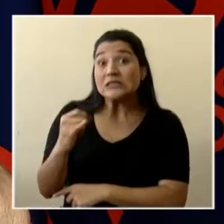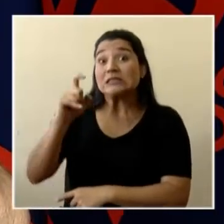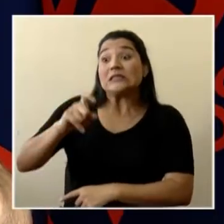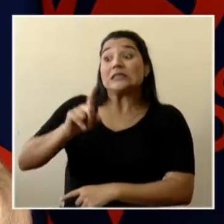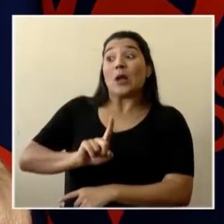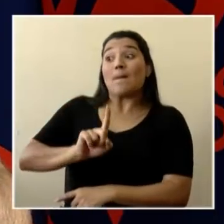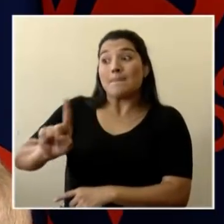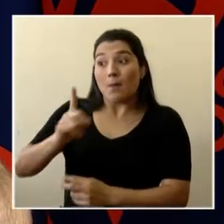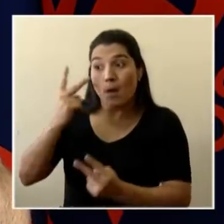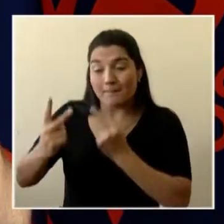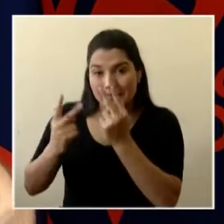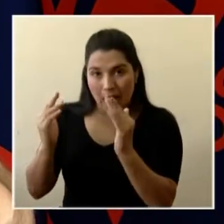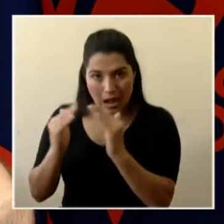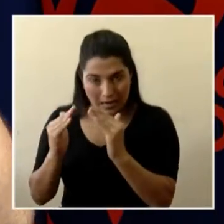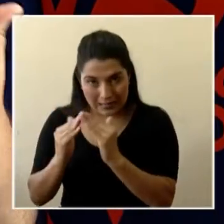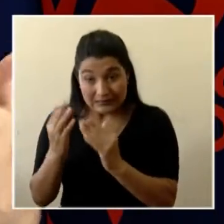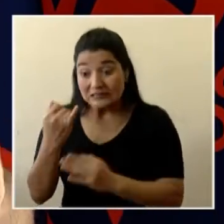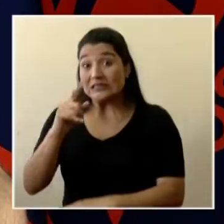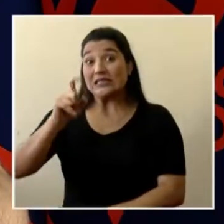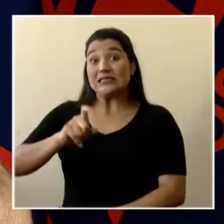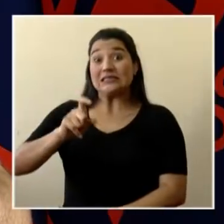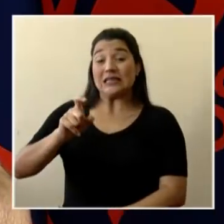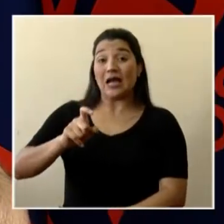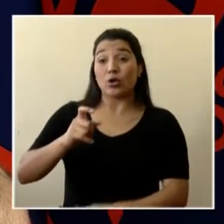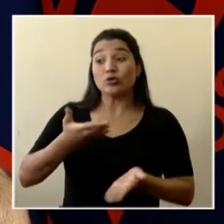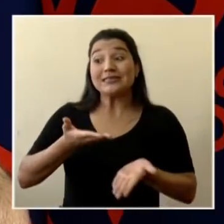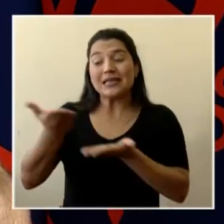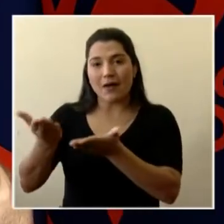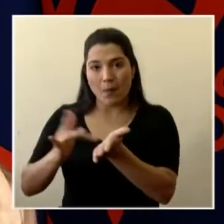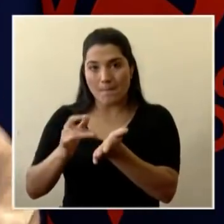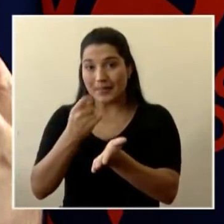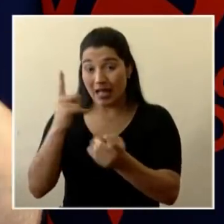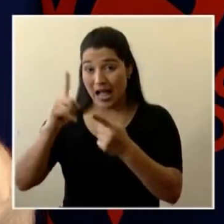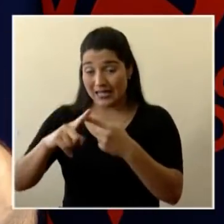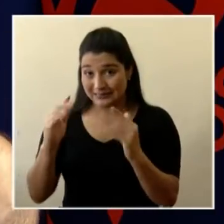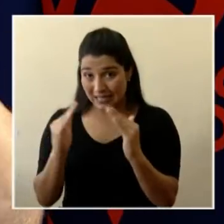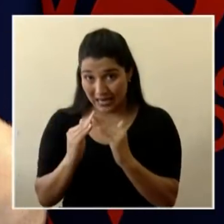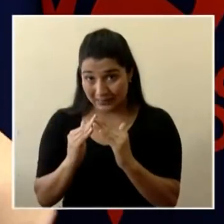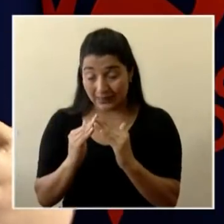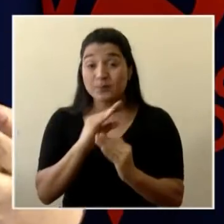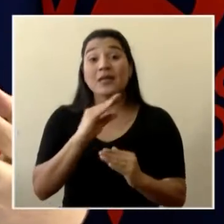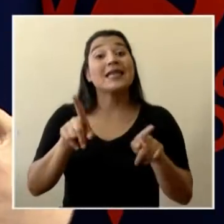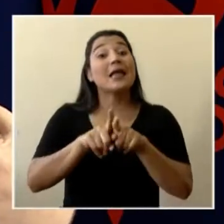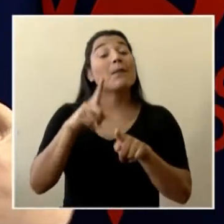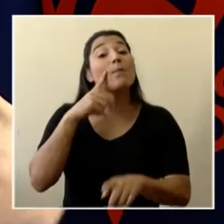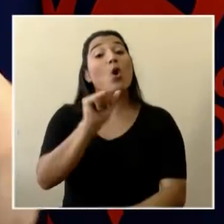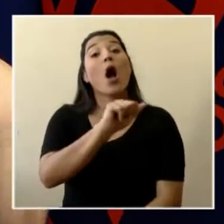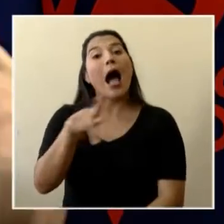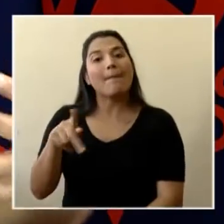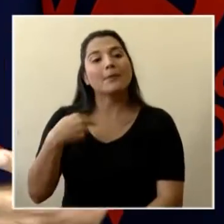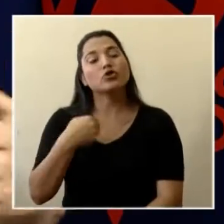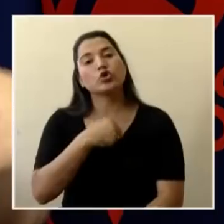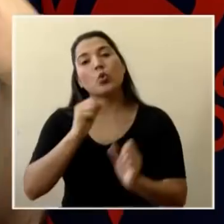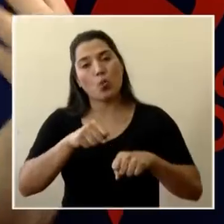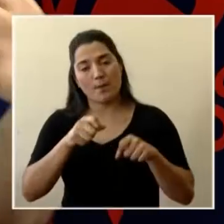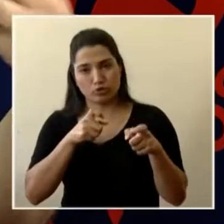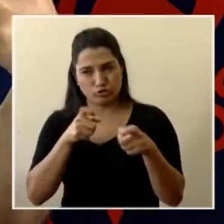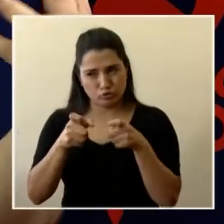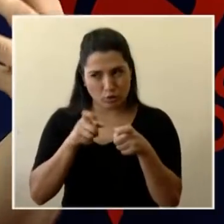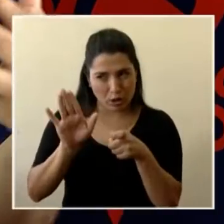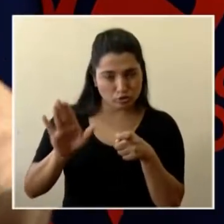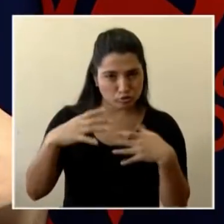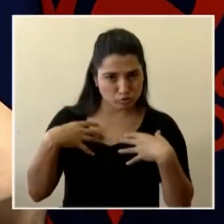las casas, en caso necesario les llevamos inclusive el tratamiento al hogar, y a través del app también los podemos monitorizar. Nosotros estamos integrando la